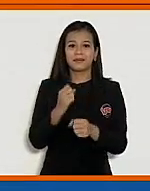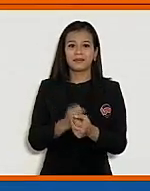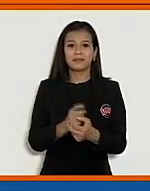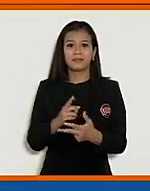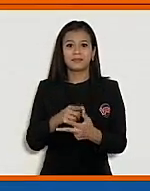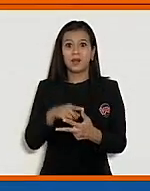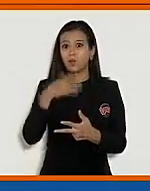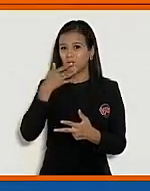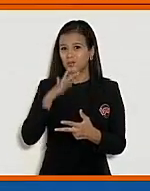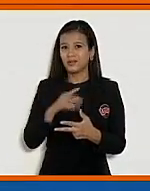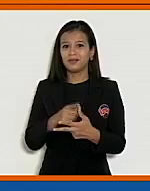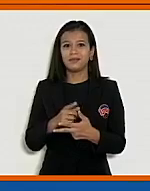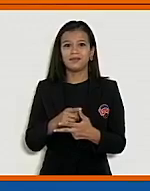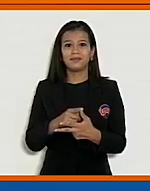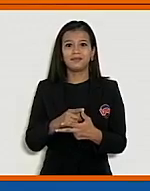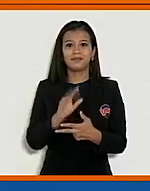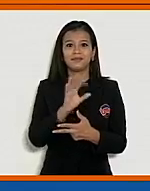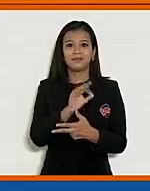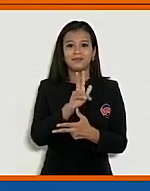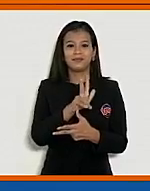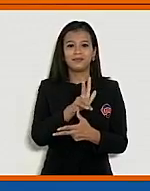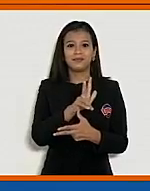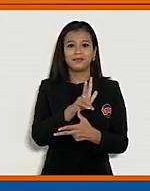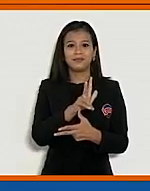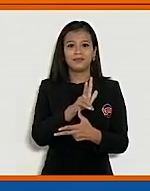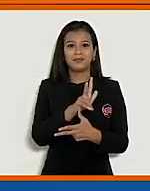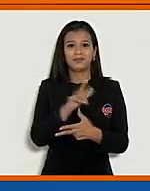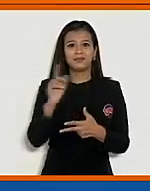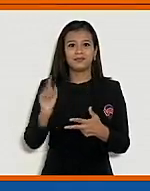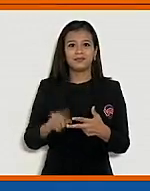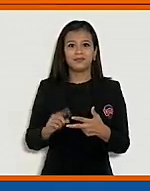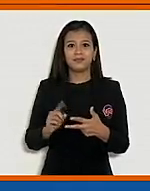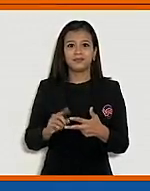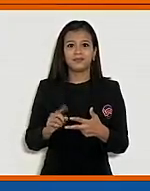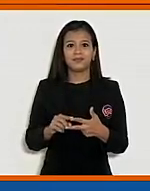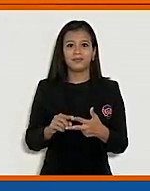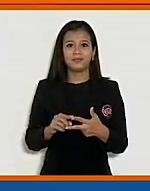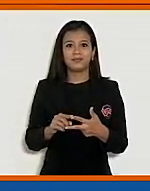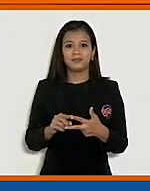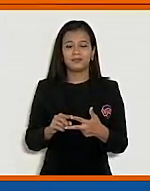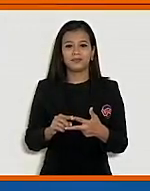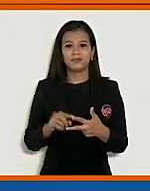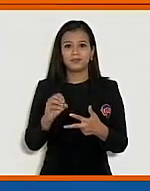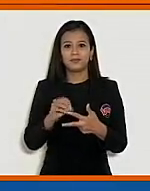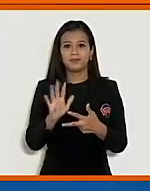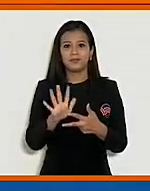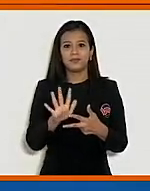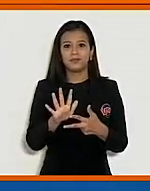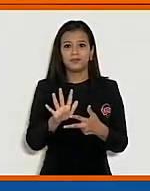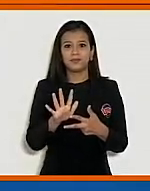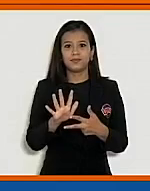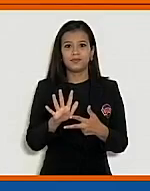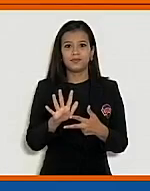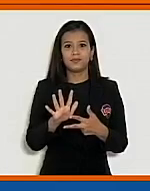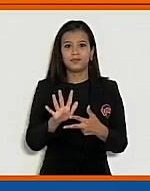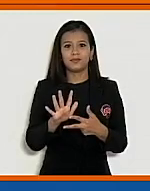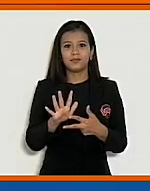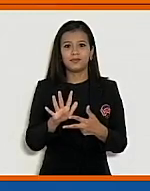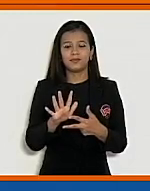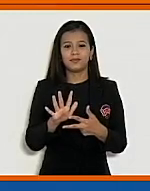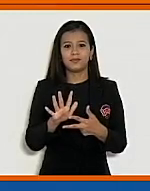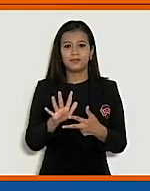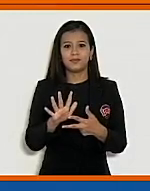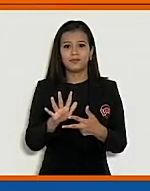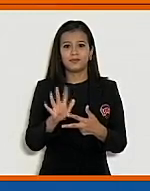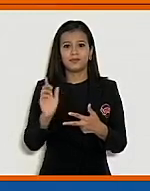¡Suerte! 93. Segundo número ganador, muchísima suerte. Este es el 05. Tercer y decisivo número ganador,